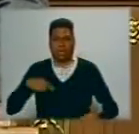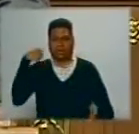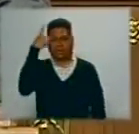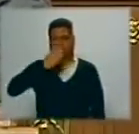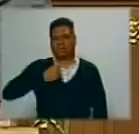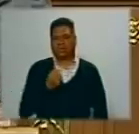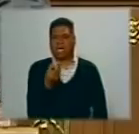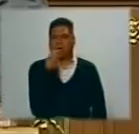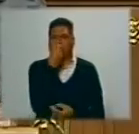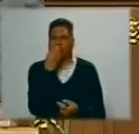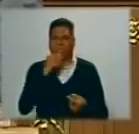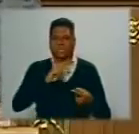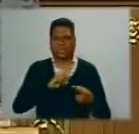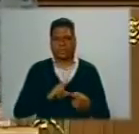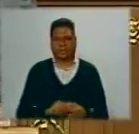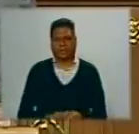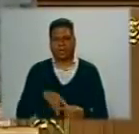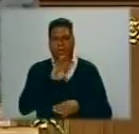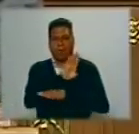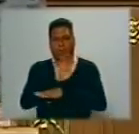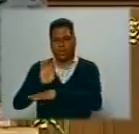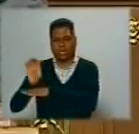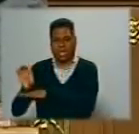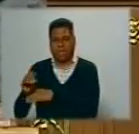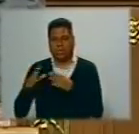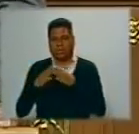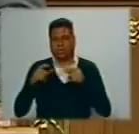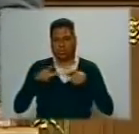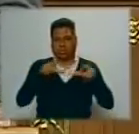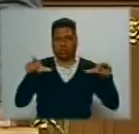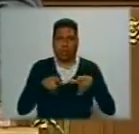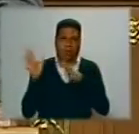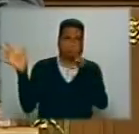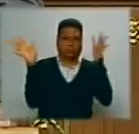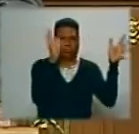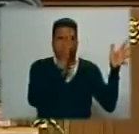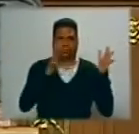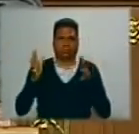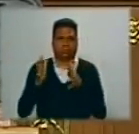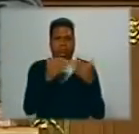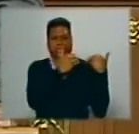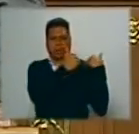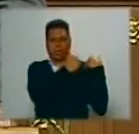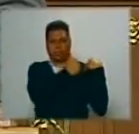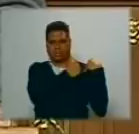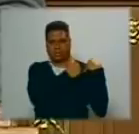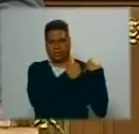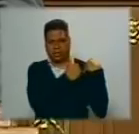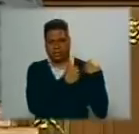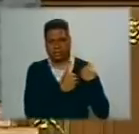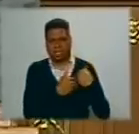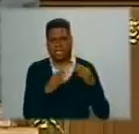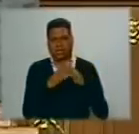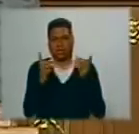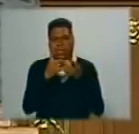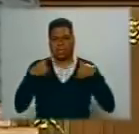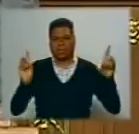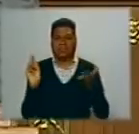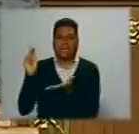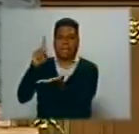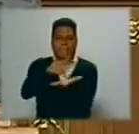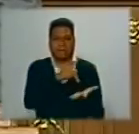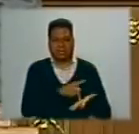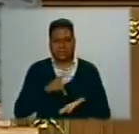soberanía alimentaria, protección del ambiente, corresponsabilidad, democracia participativa